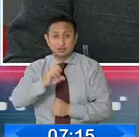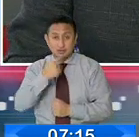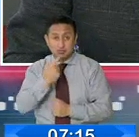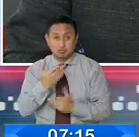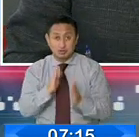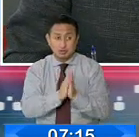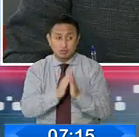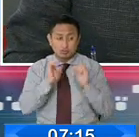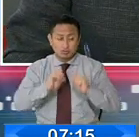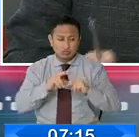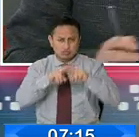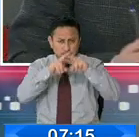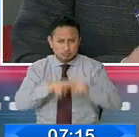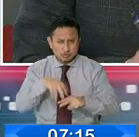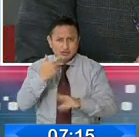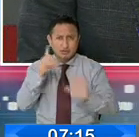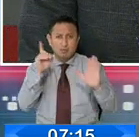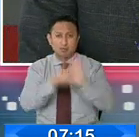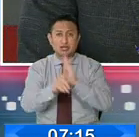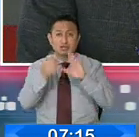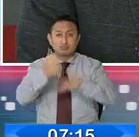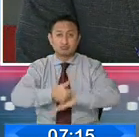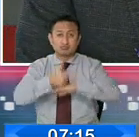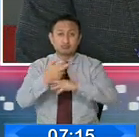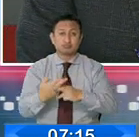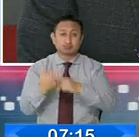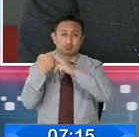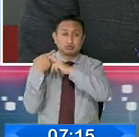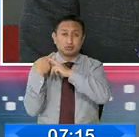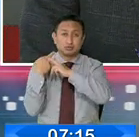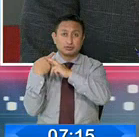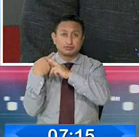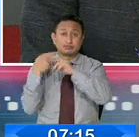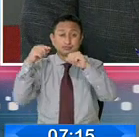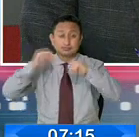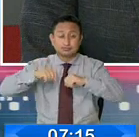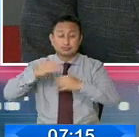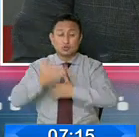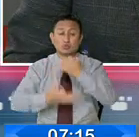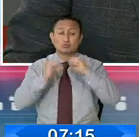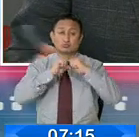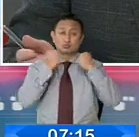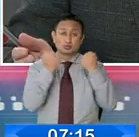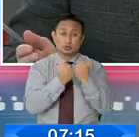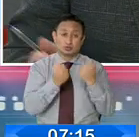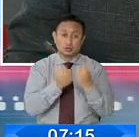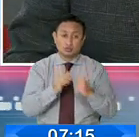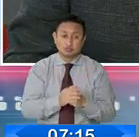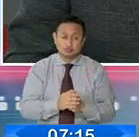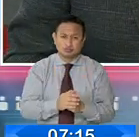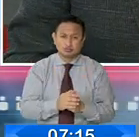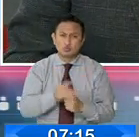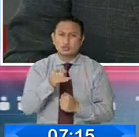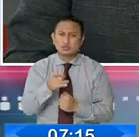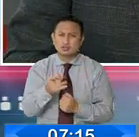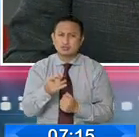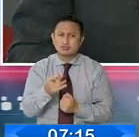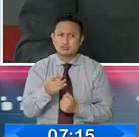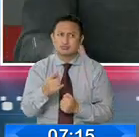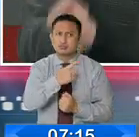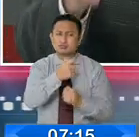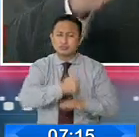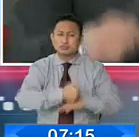con prioridad la demanda de competencia sobre las, en este caso, sobre justicia social. ¿Qué esperan ustedes de la Corte